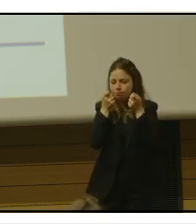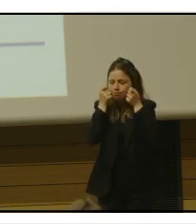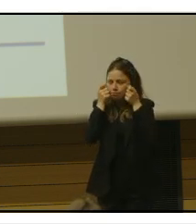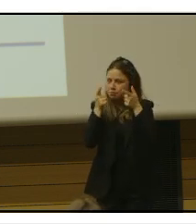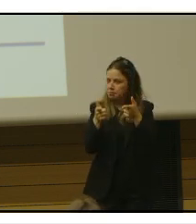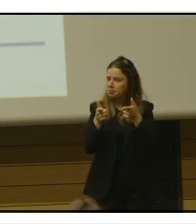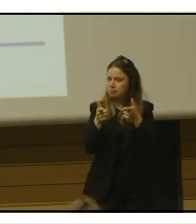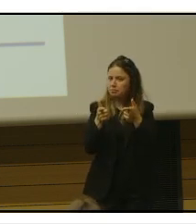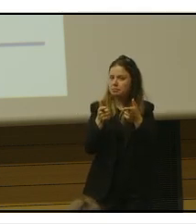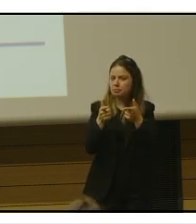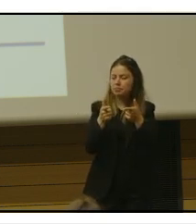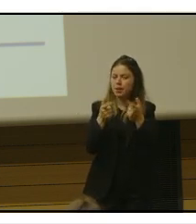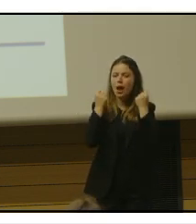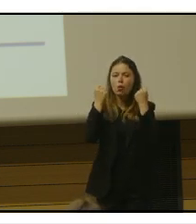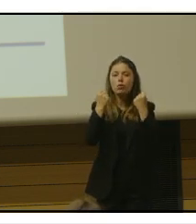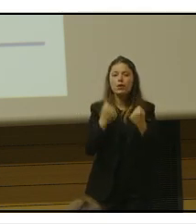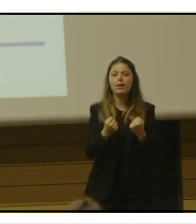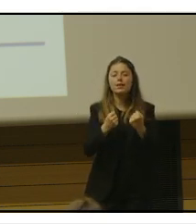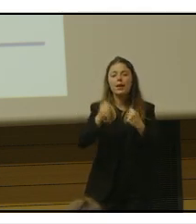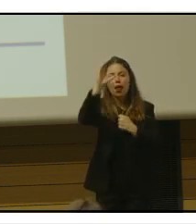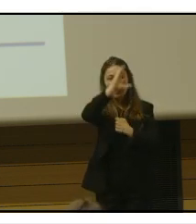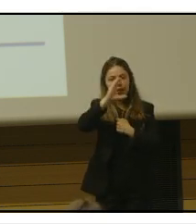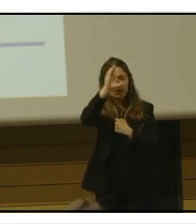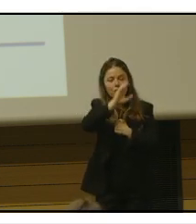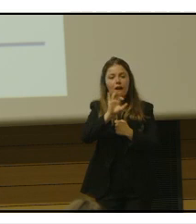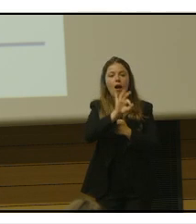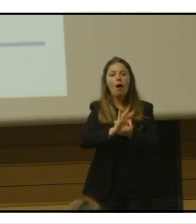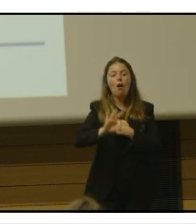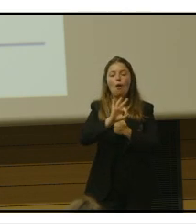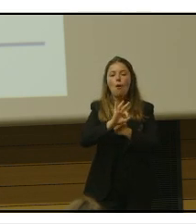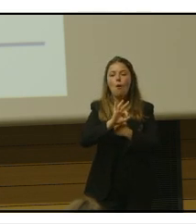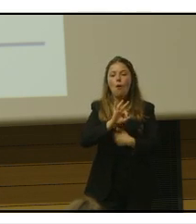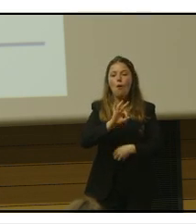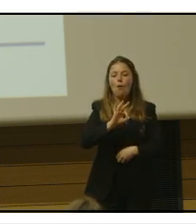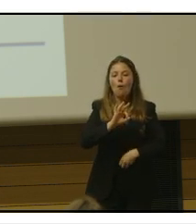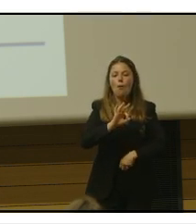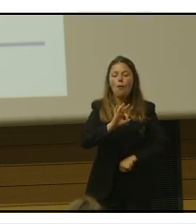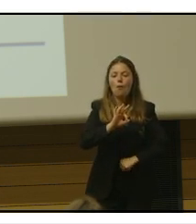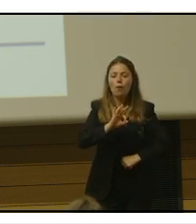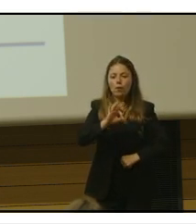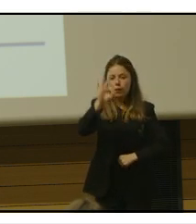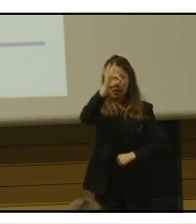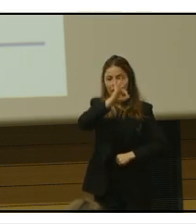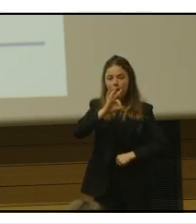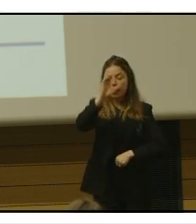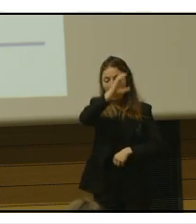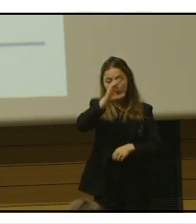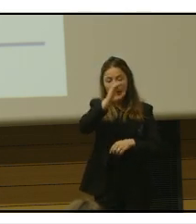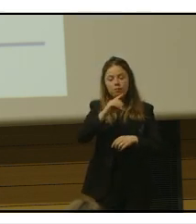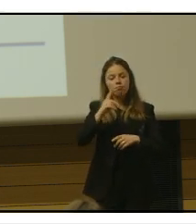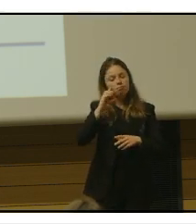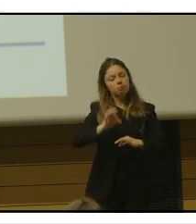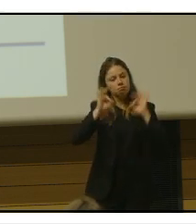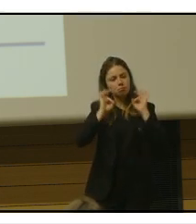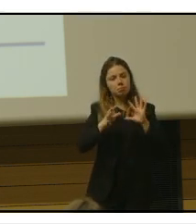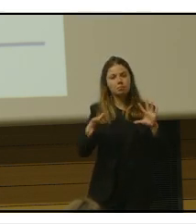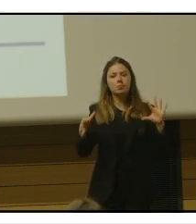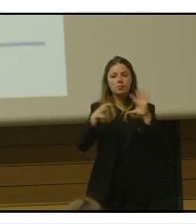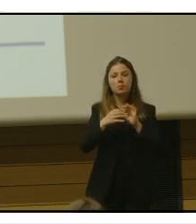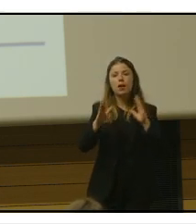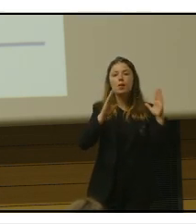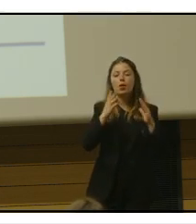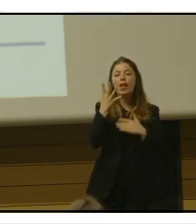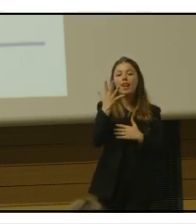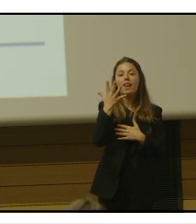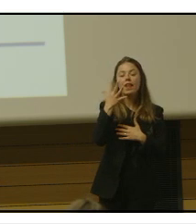las autoridades científicas o la ciencia dató esa relación en los años 50, empezó a